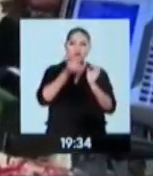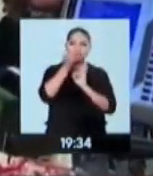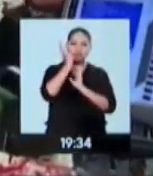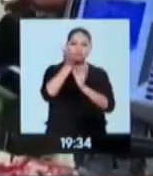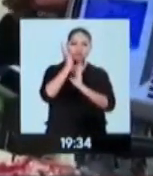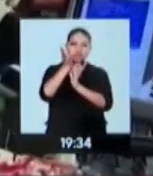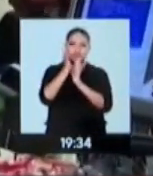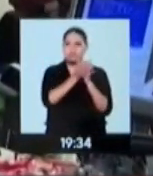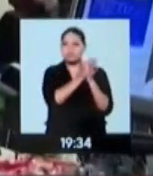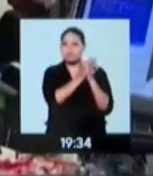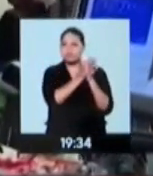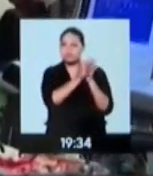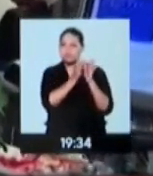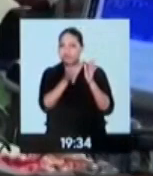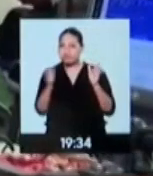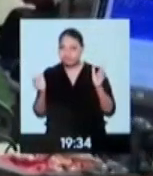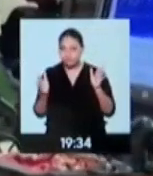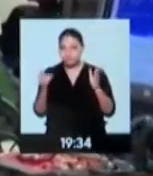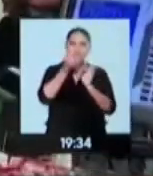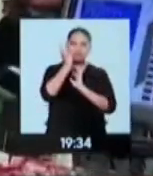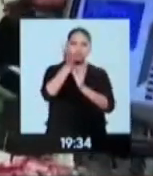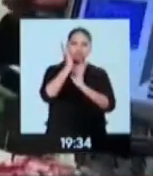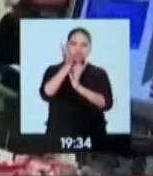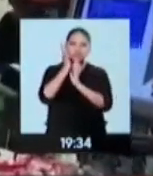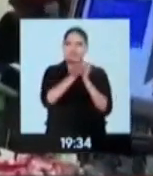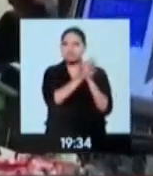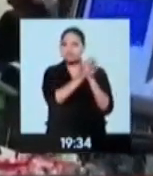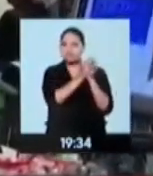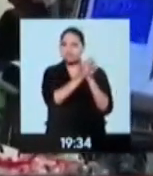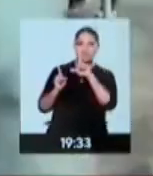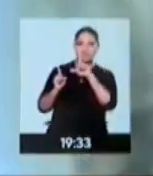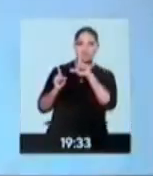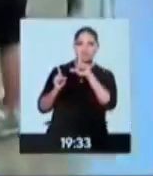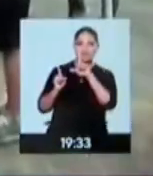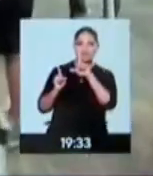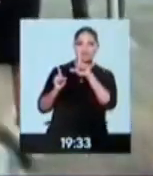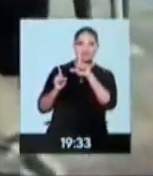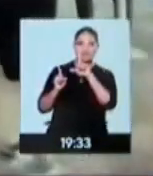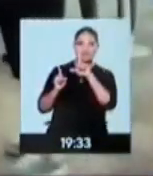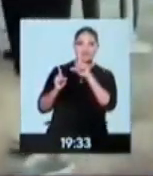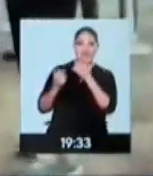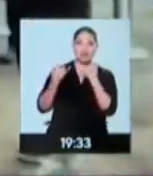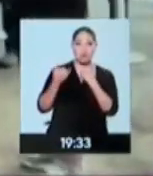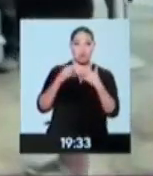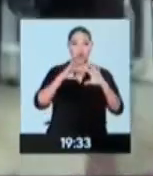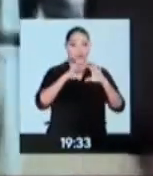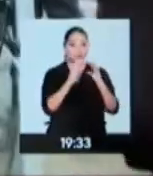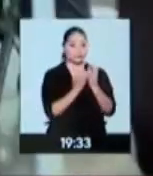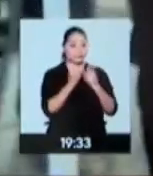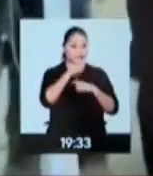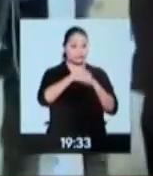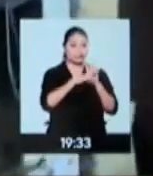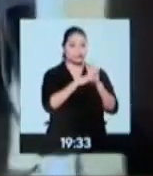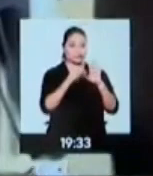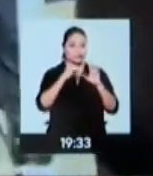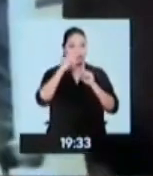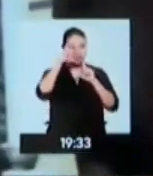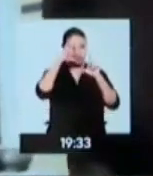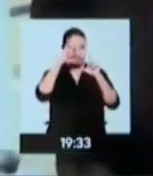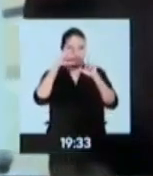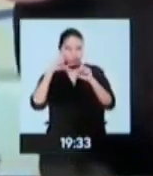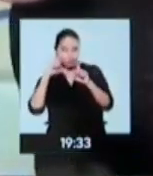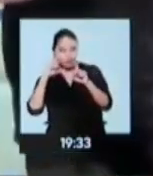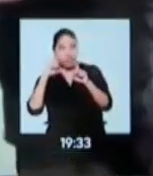también. Sí, sin duda, es algo que además se conecta con el caso de Coteda, donde conjuntamente con